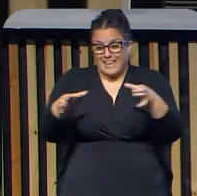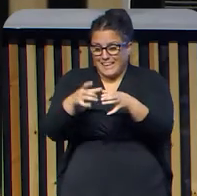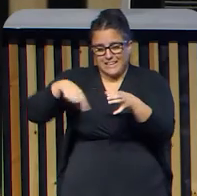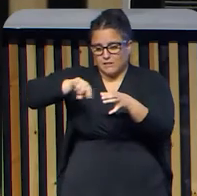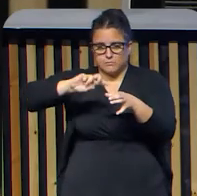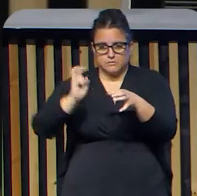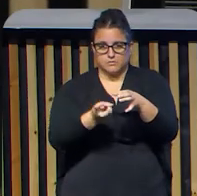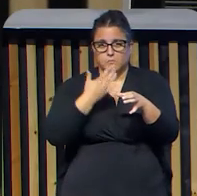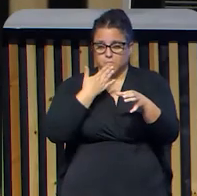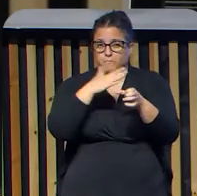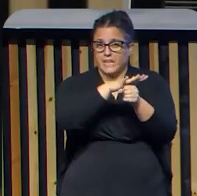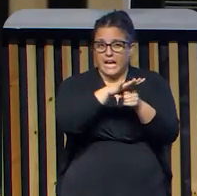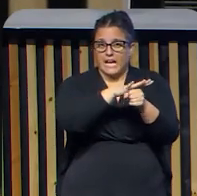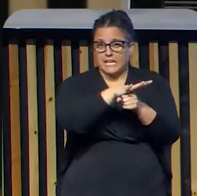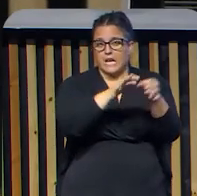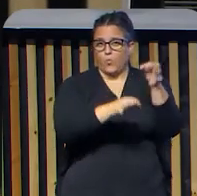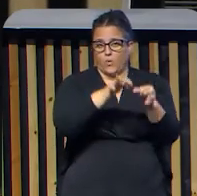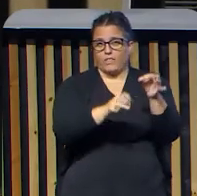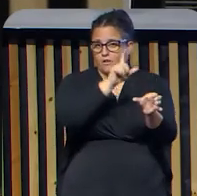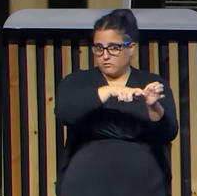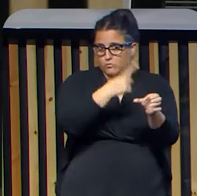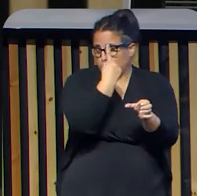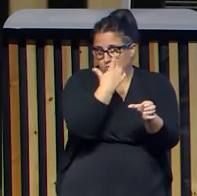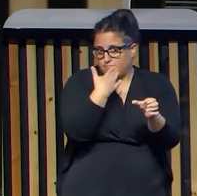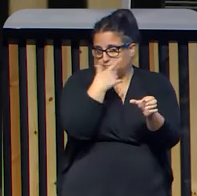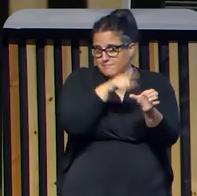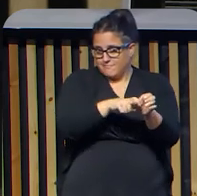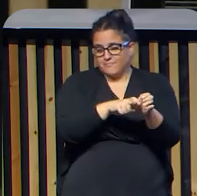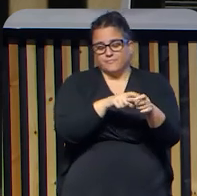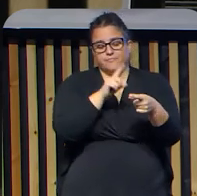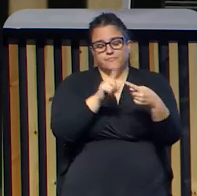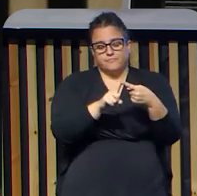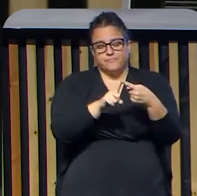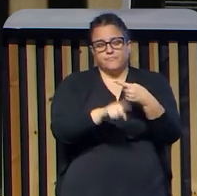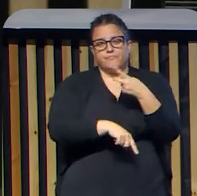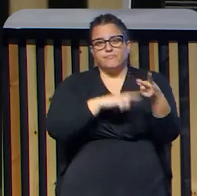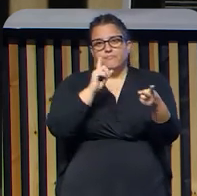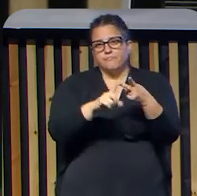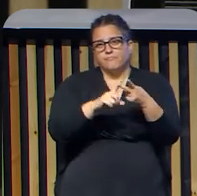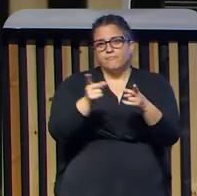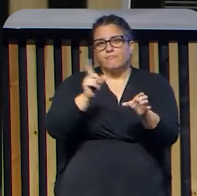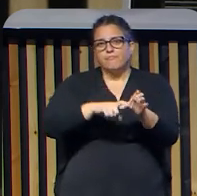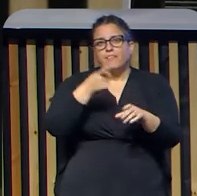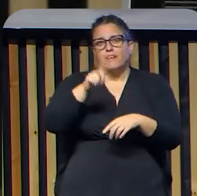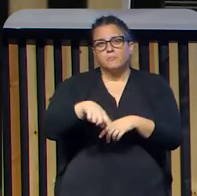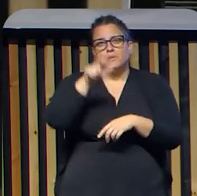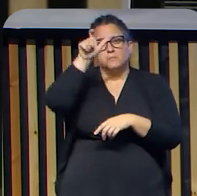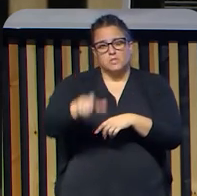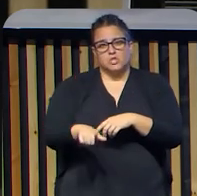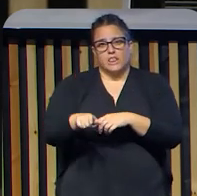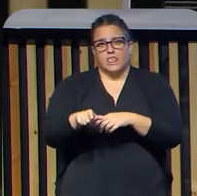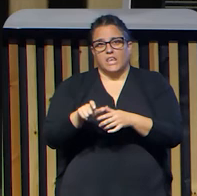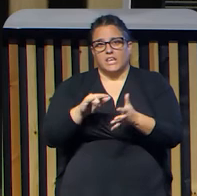y tiene que estar alguien de sistemas porque si no al final acaban bloqueando o la gente informática porque dicen bueno vosotros